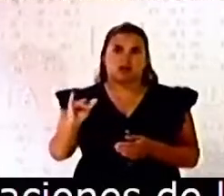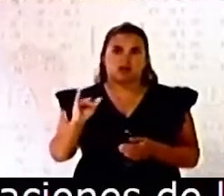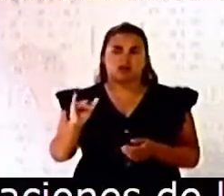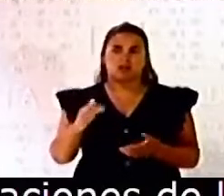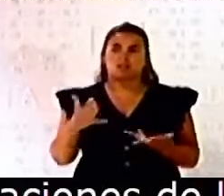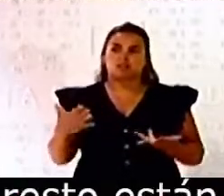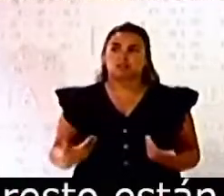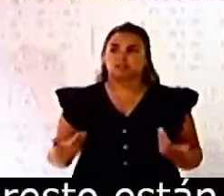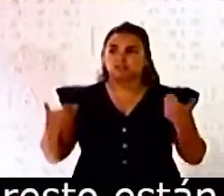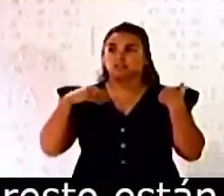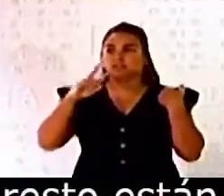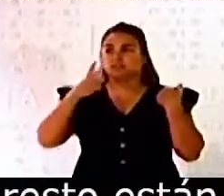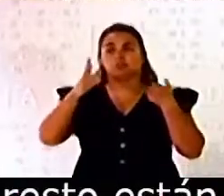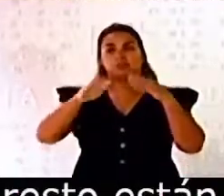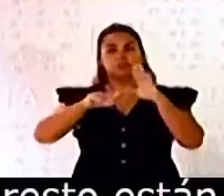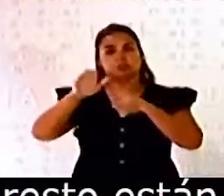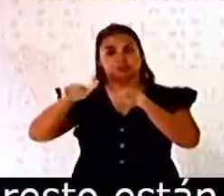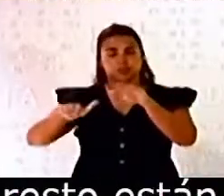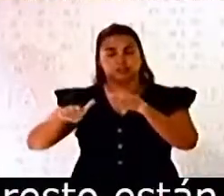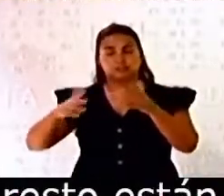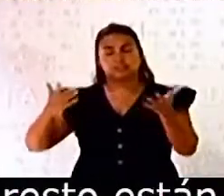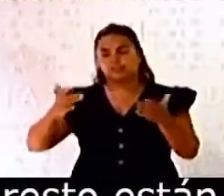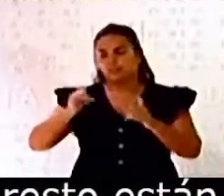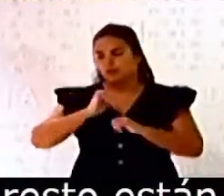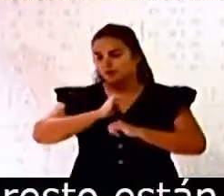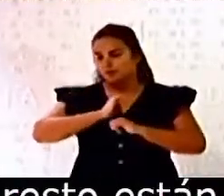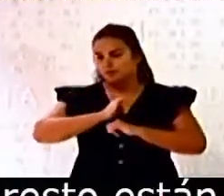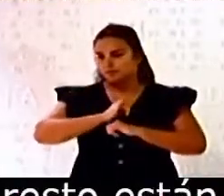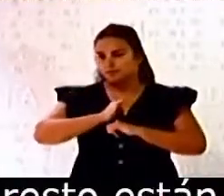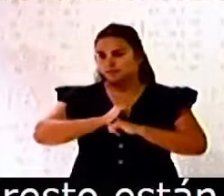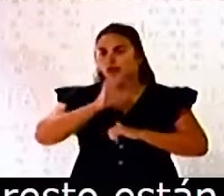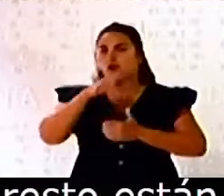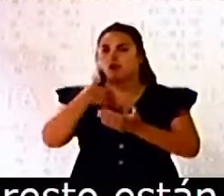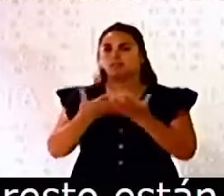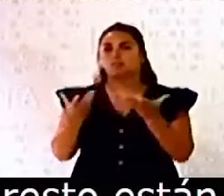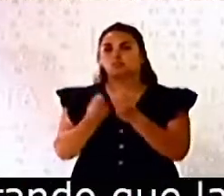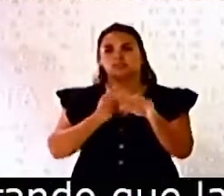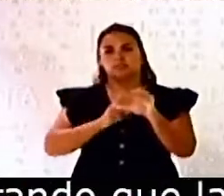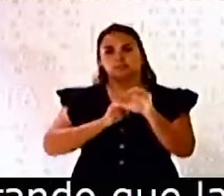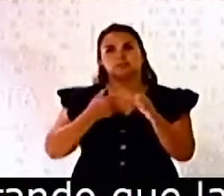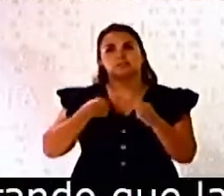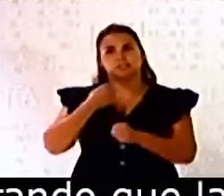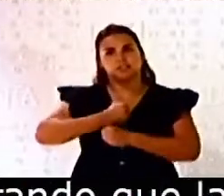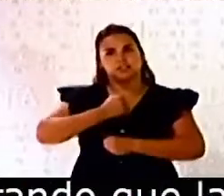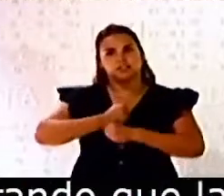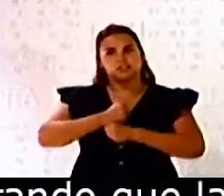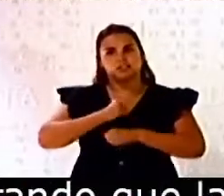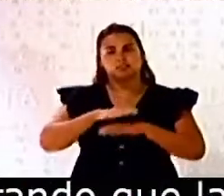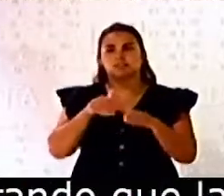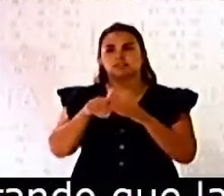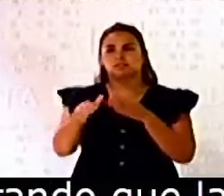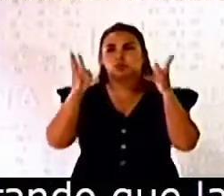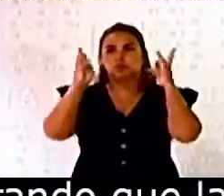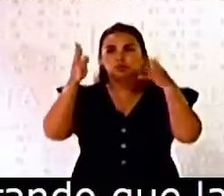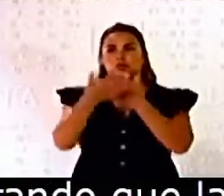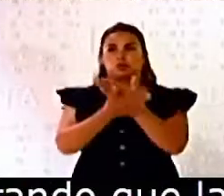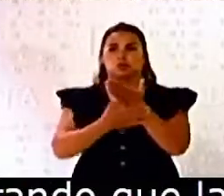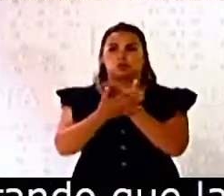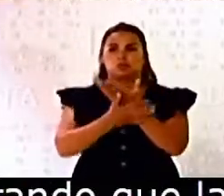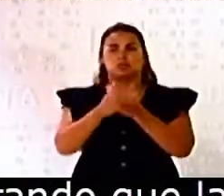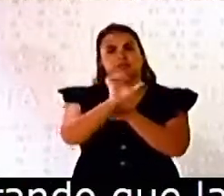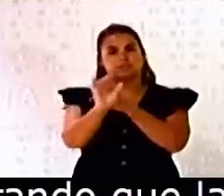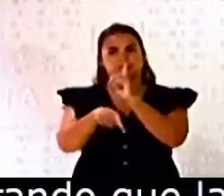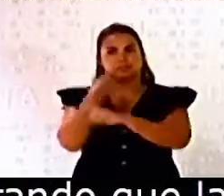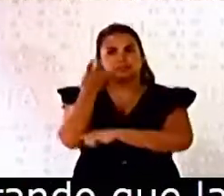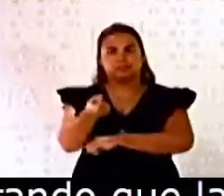a la segunda convocatoria y esperando en lo que la Junta de Extremadura está trabajando ya de cara al Consejo de Gobierno de la semana que